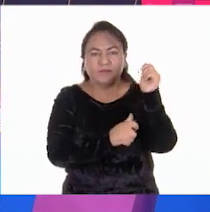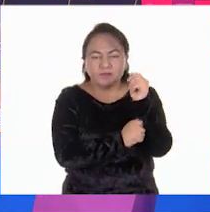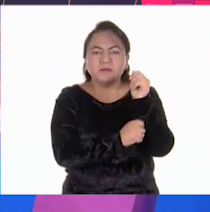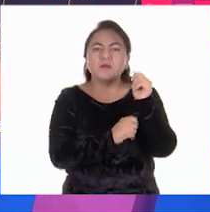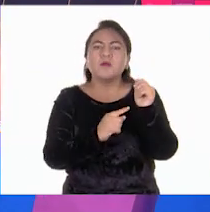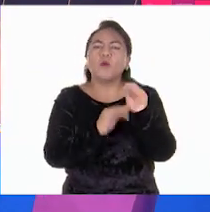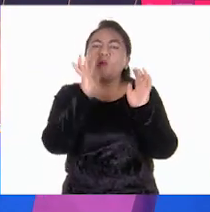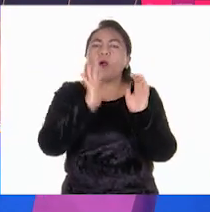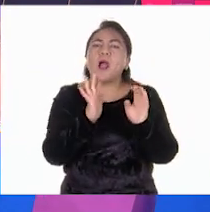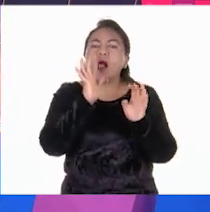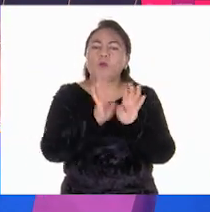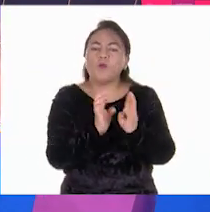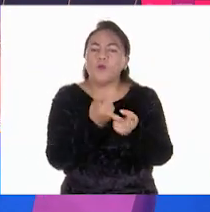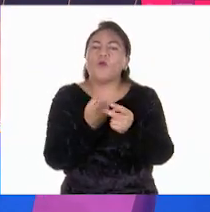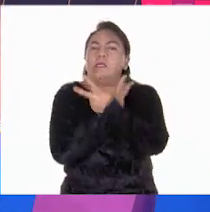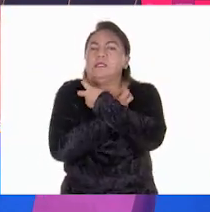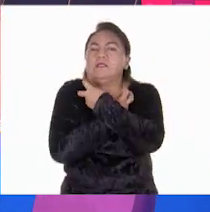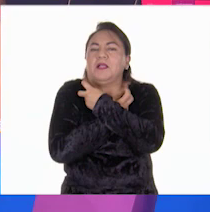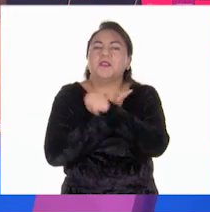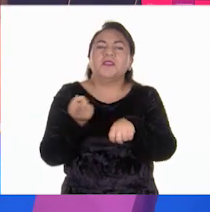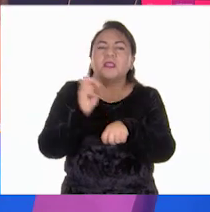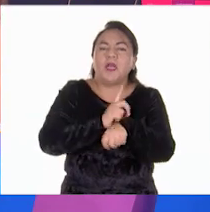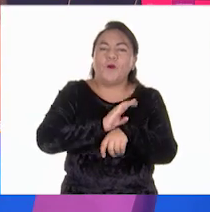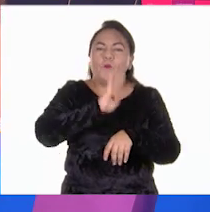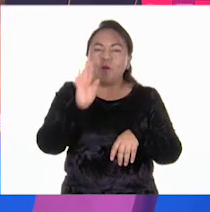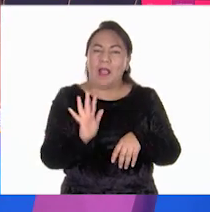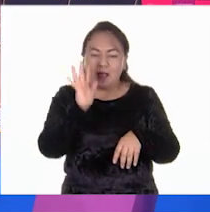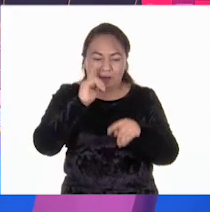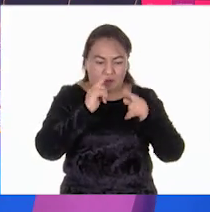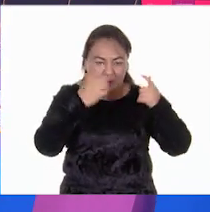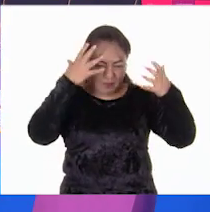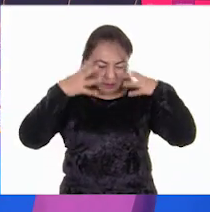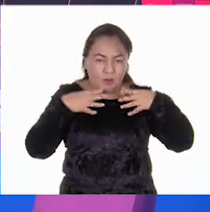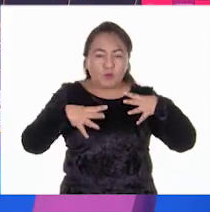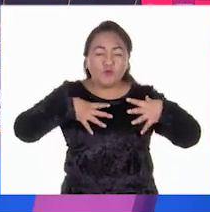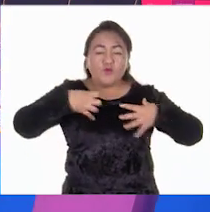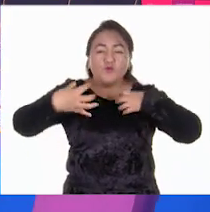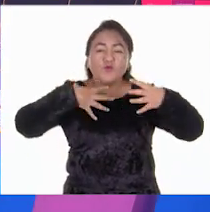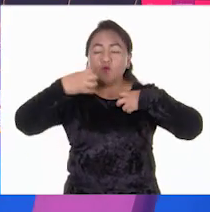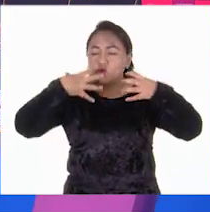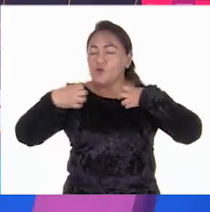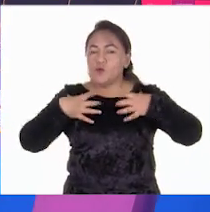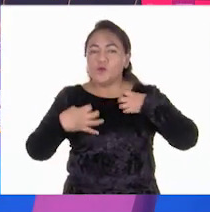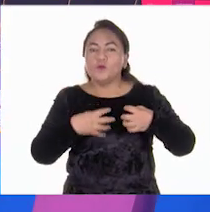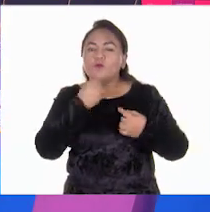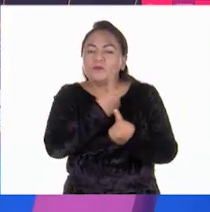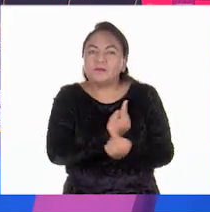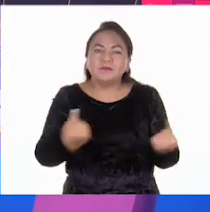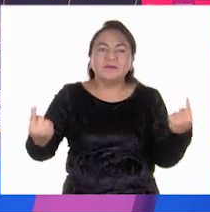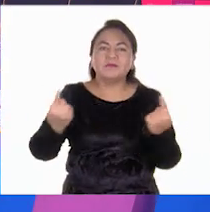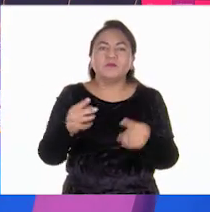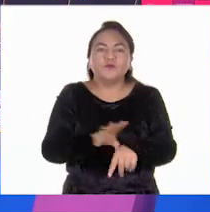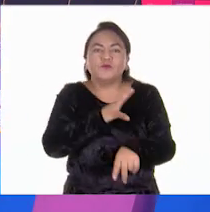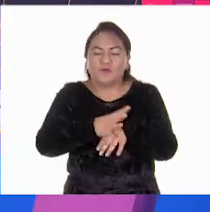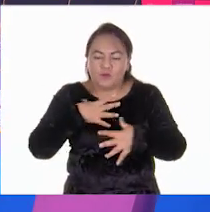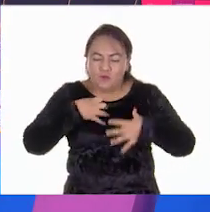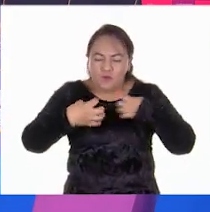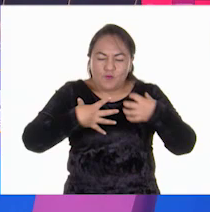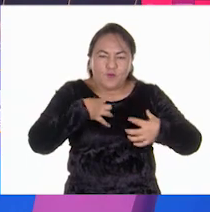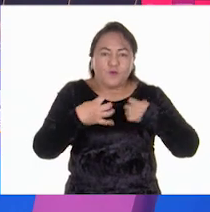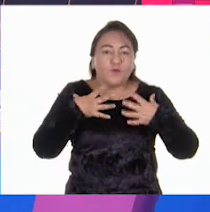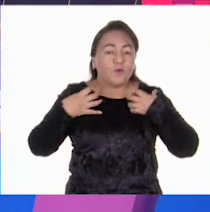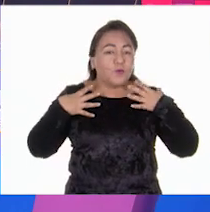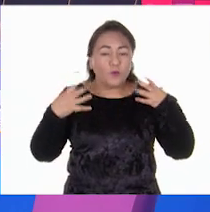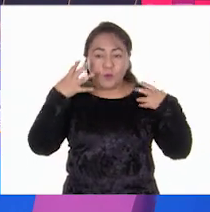fuera esqueleto de Día de Muertos. Sí, mire, este armazón recoge todo movimiento, cada movimiento de los niños en esta batería recargable